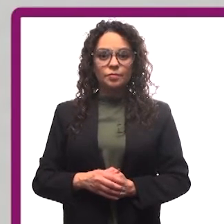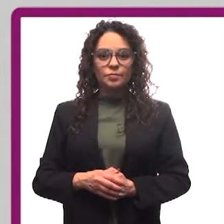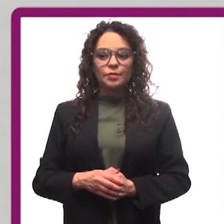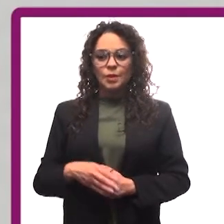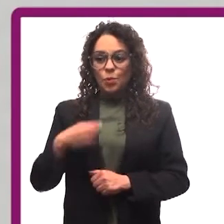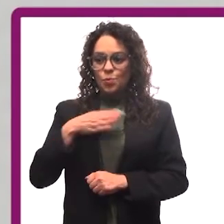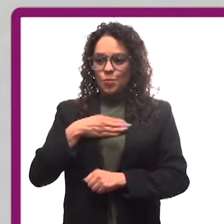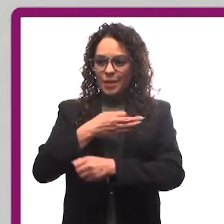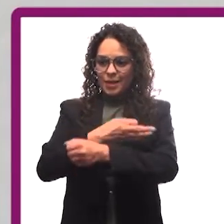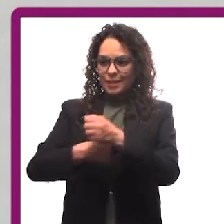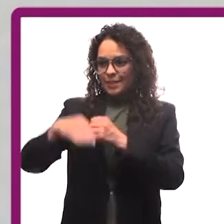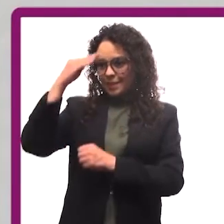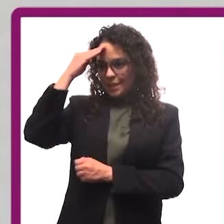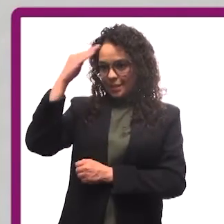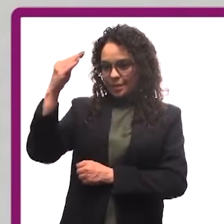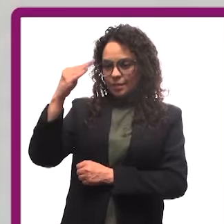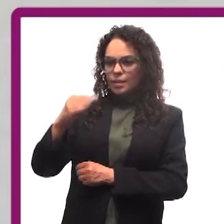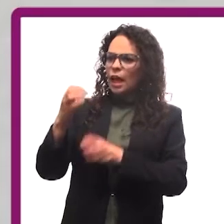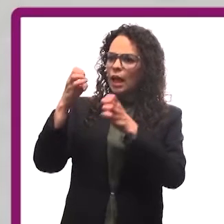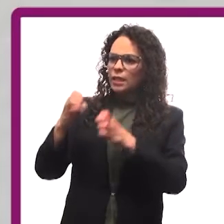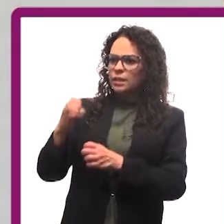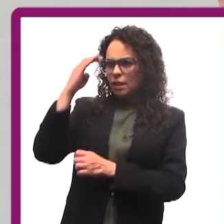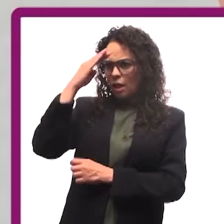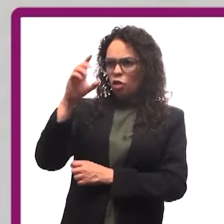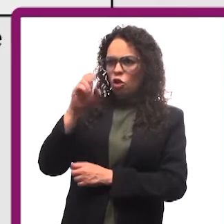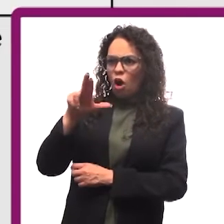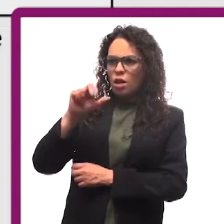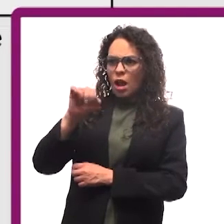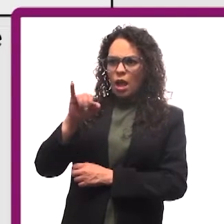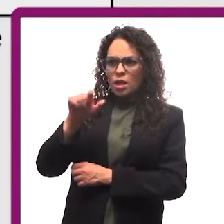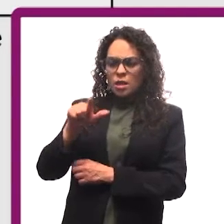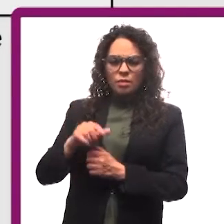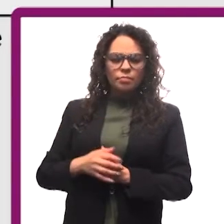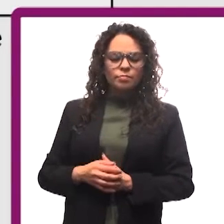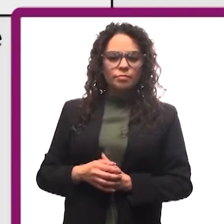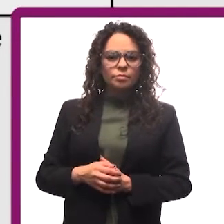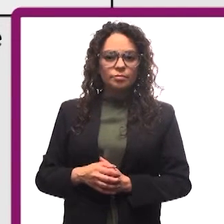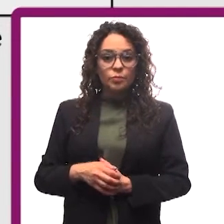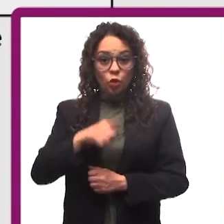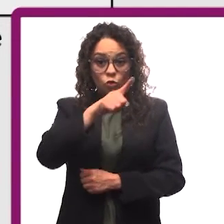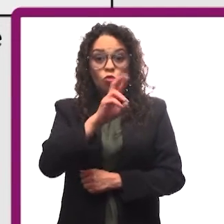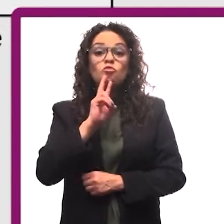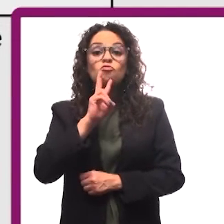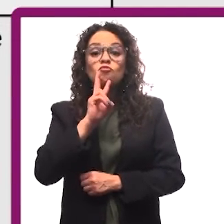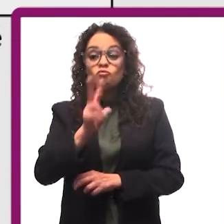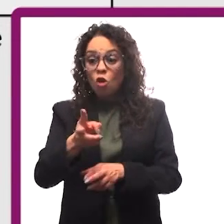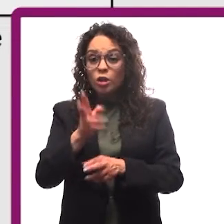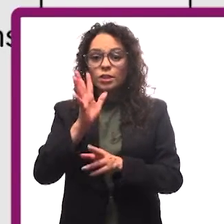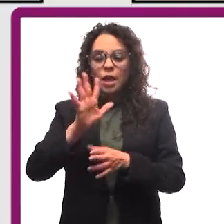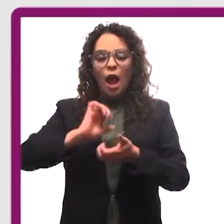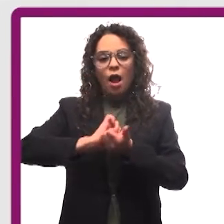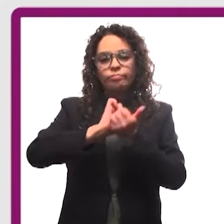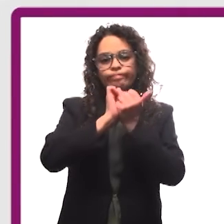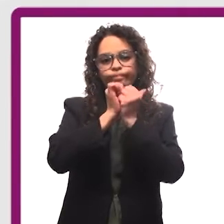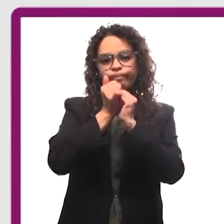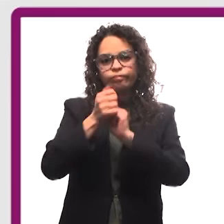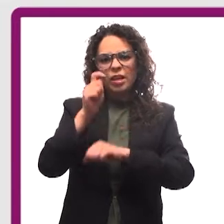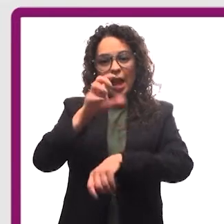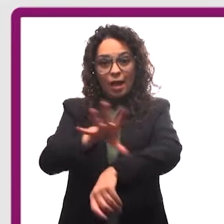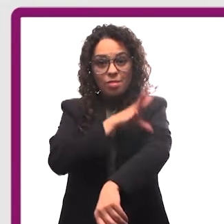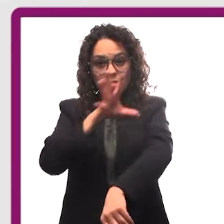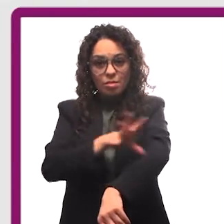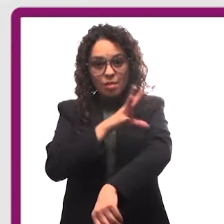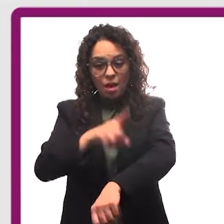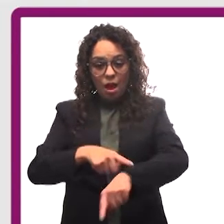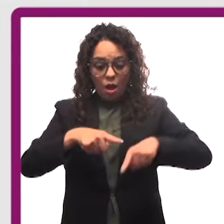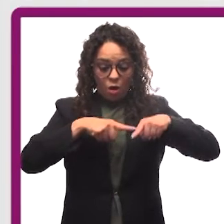Buenas tardes, señor. ¿Estará don Ají? Y tu voz, que ya fue transformada en impulsos eléctricos, viajará